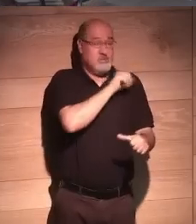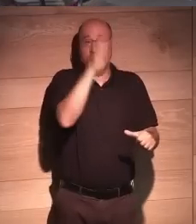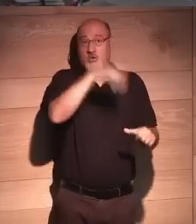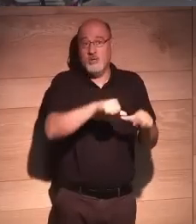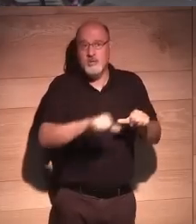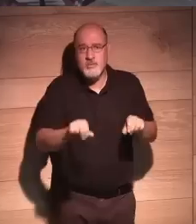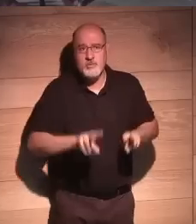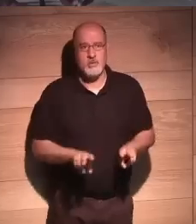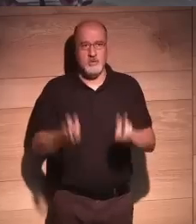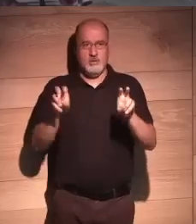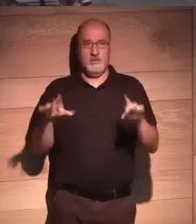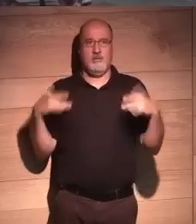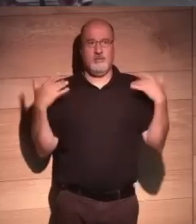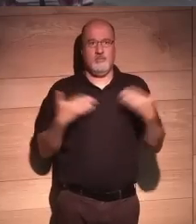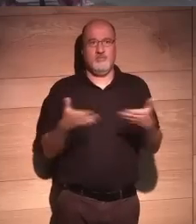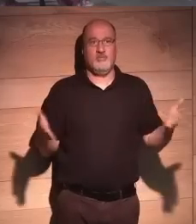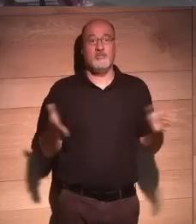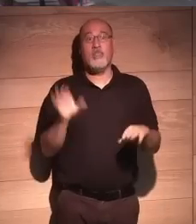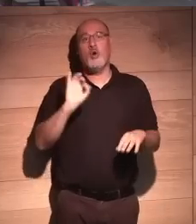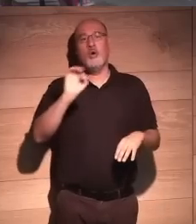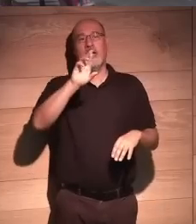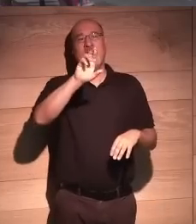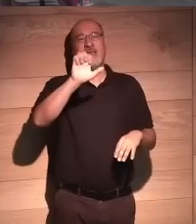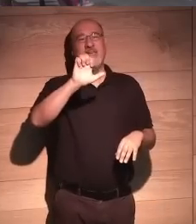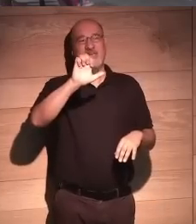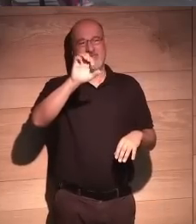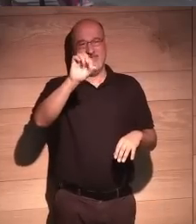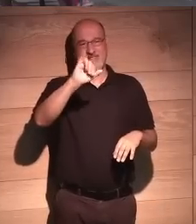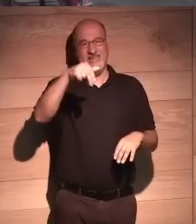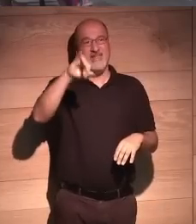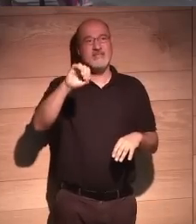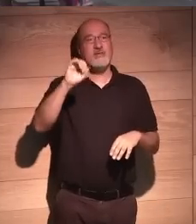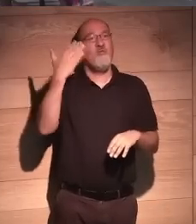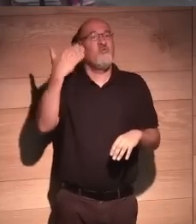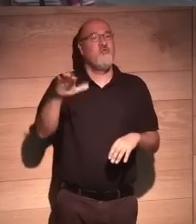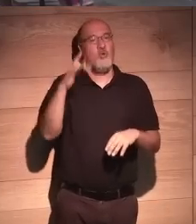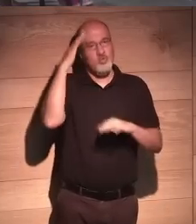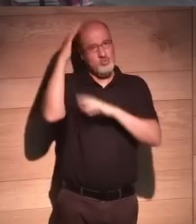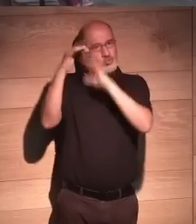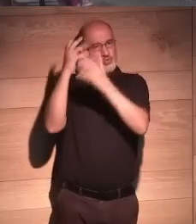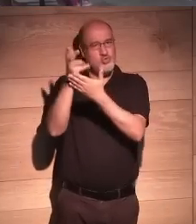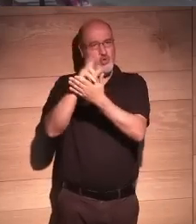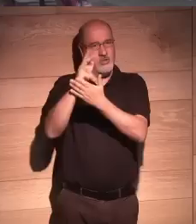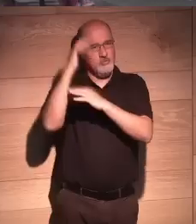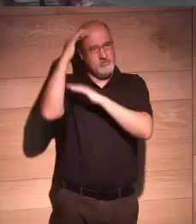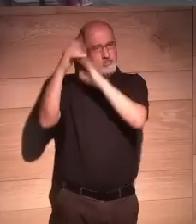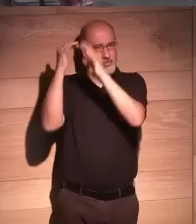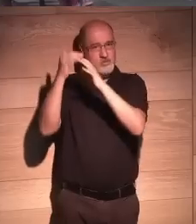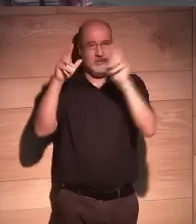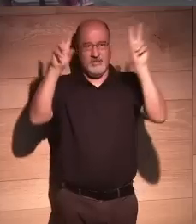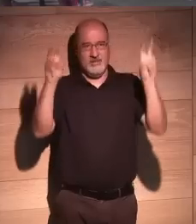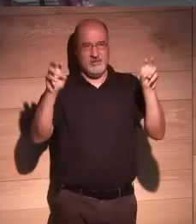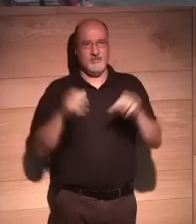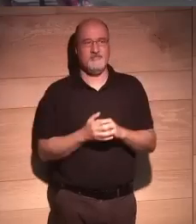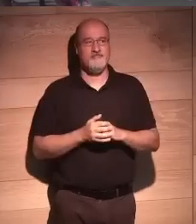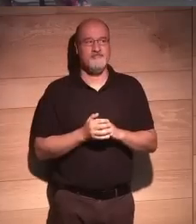pueblo, Menos básicamente. que lo de Resines fuera un sueño. Eso sí. Eso, fíjate que en los 80 no llegó. Pero estaba todo por hacer, pero Estaba todo por hacer había en una ficción